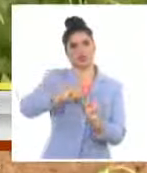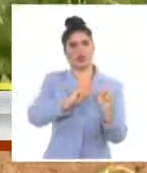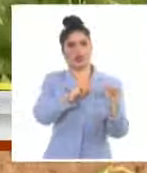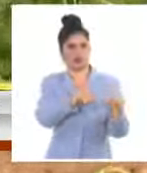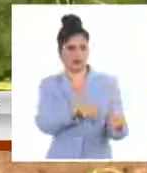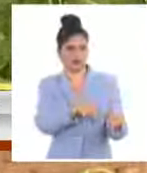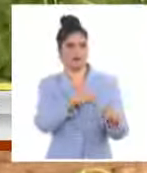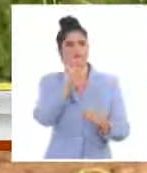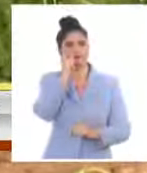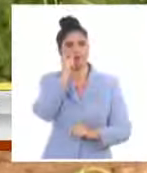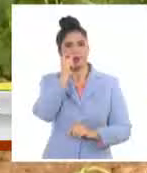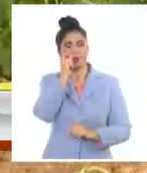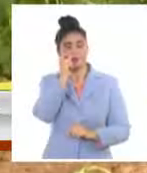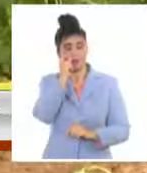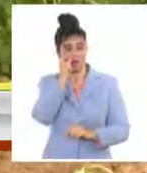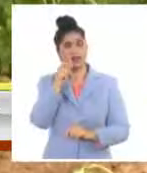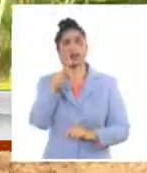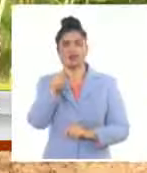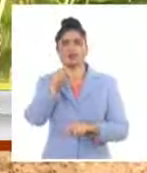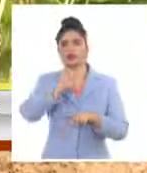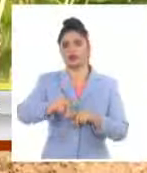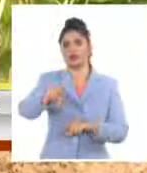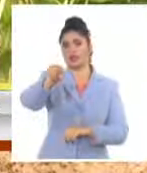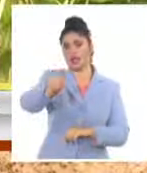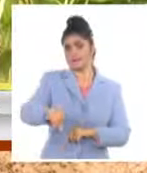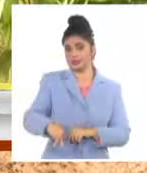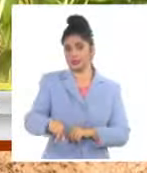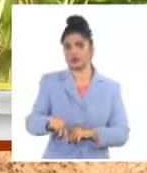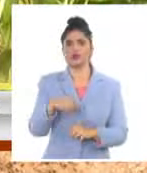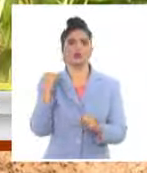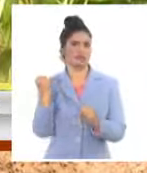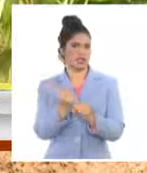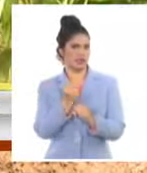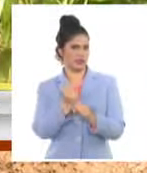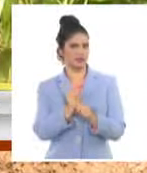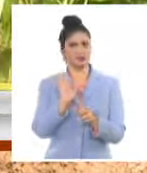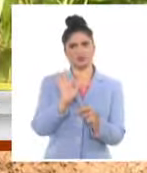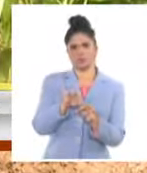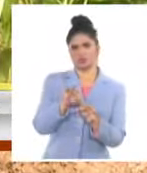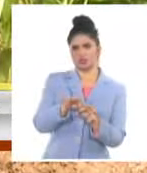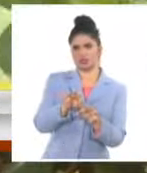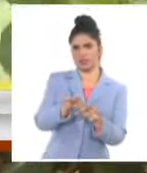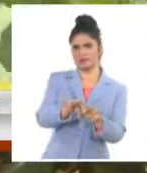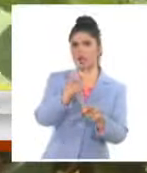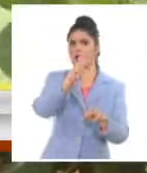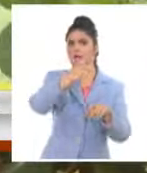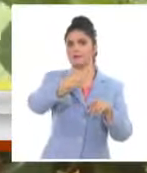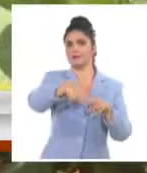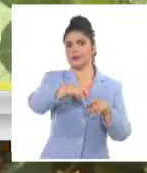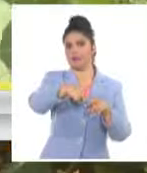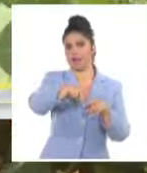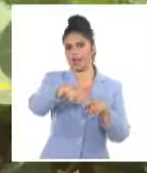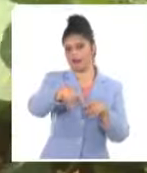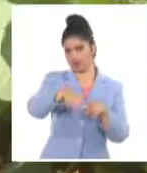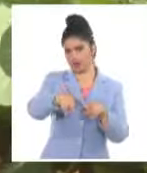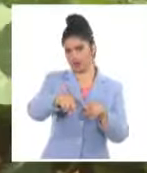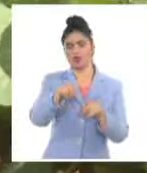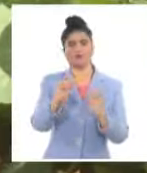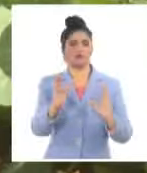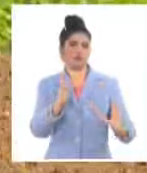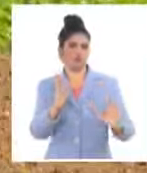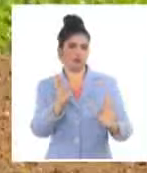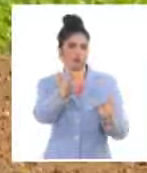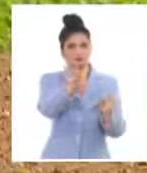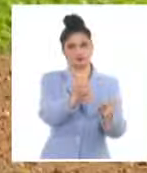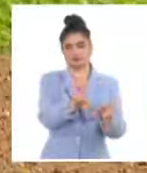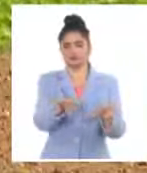el productor Dixon Pérez Santos se dedica a la siembra de viandas y hortalizas en una extensión de